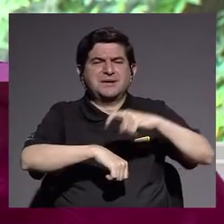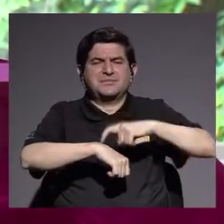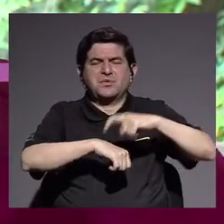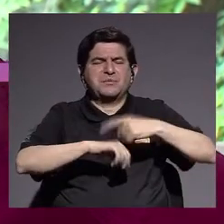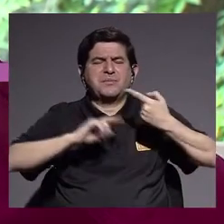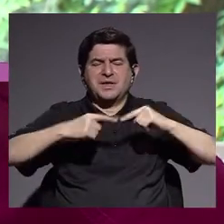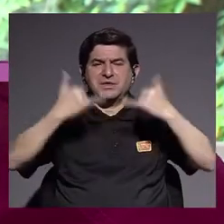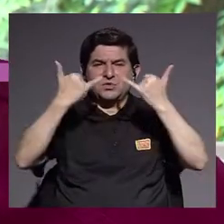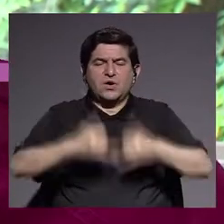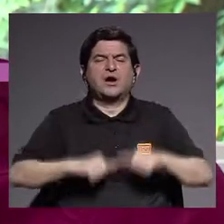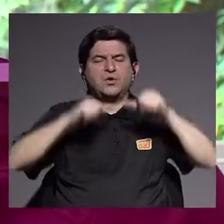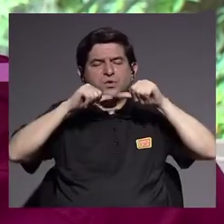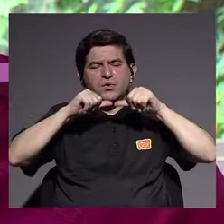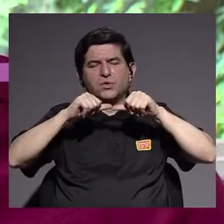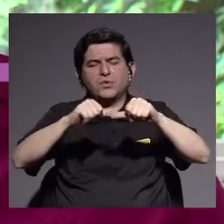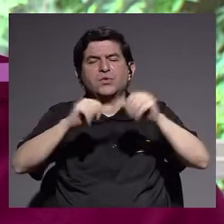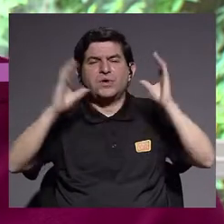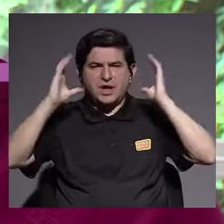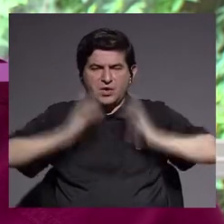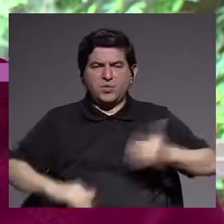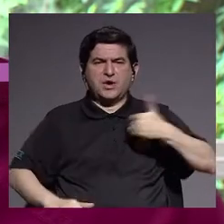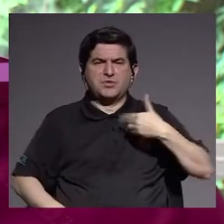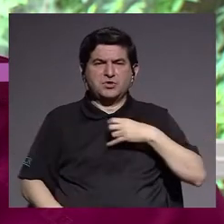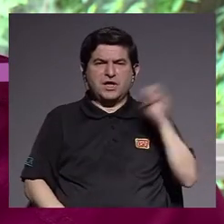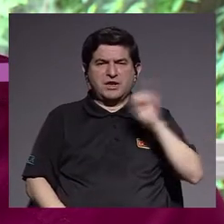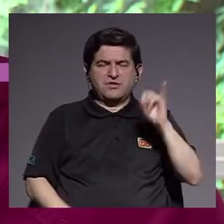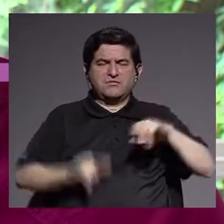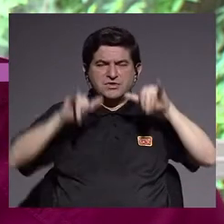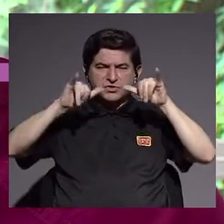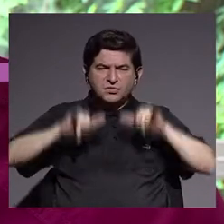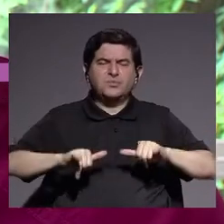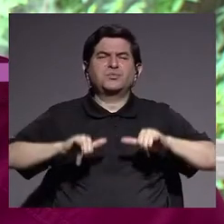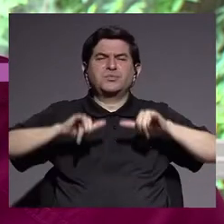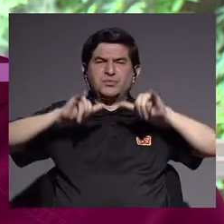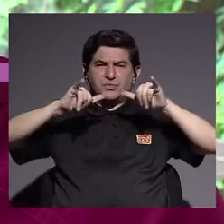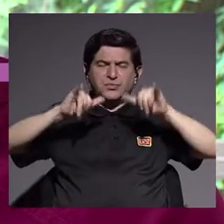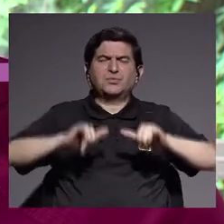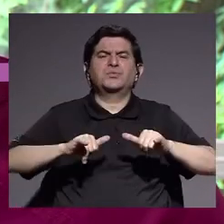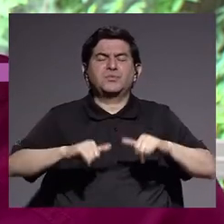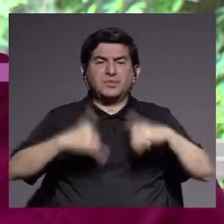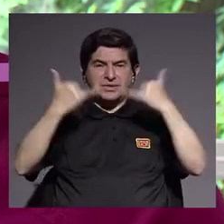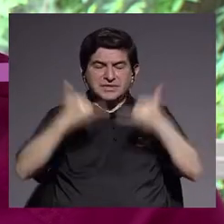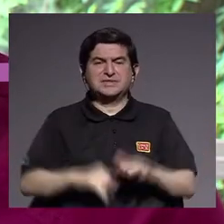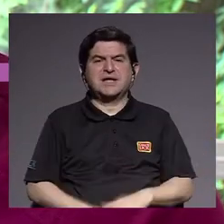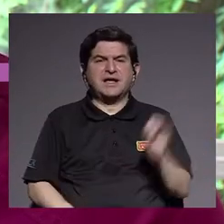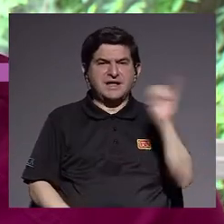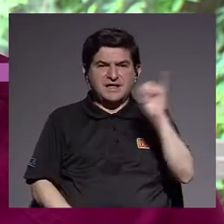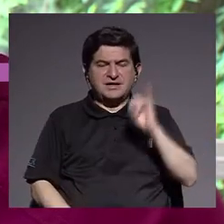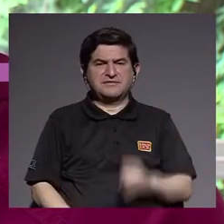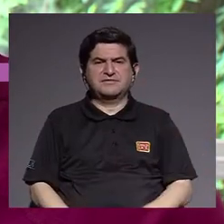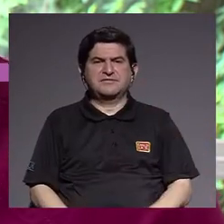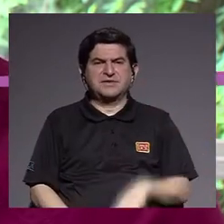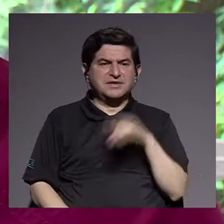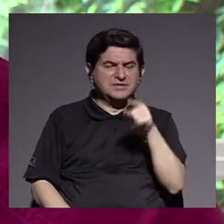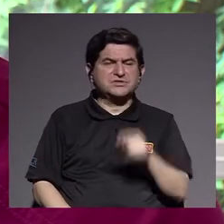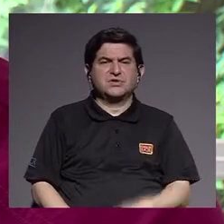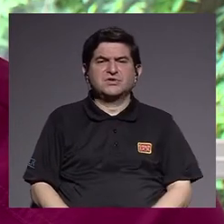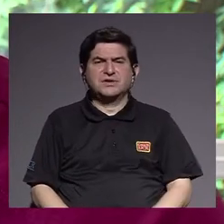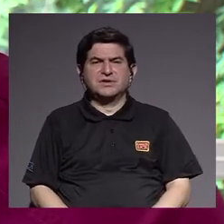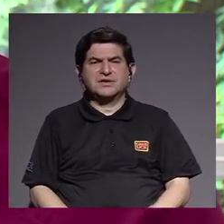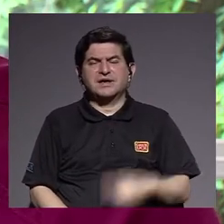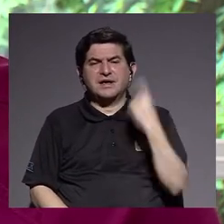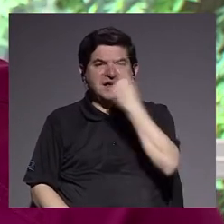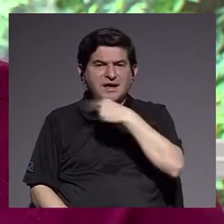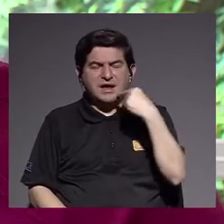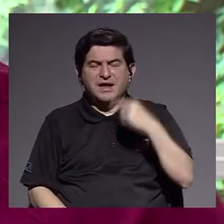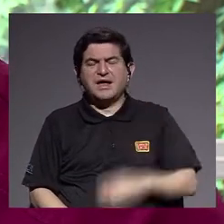pasó la fase de dolor ahora viene una fase crónica donde el cuerpo tiene una infección latente a la infección lo que hace es estimular si digamos